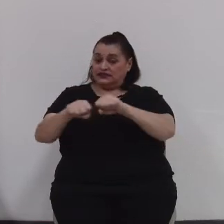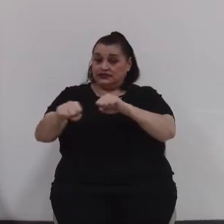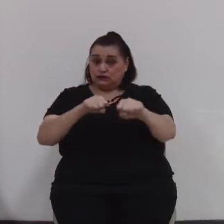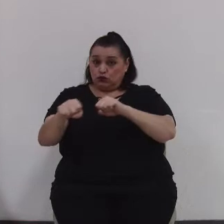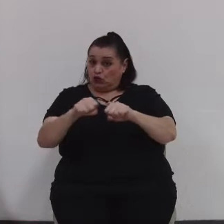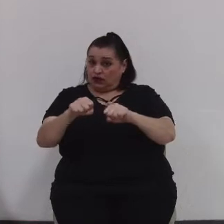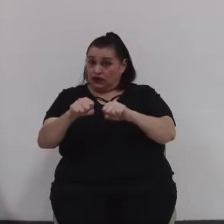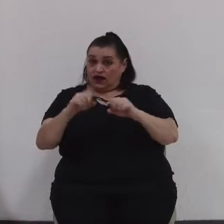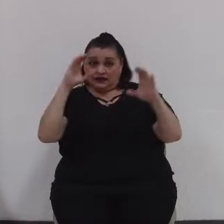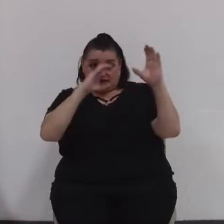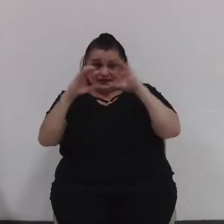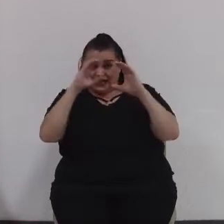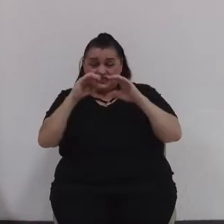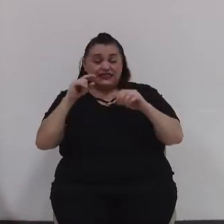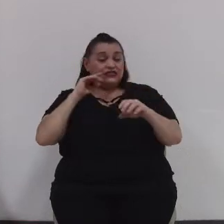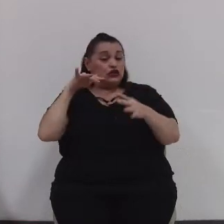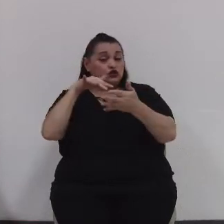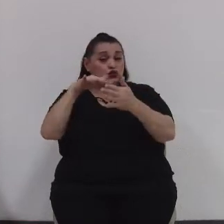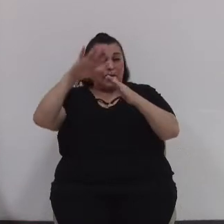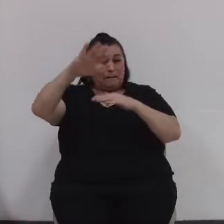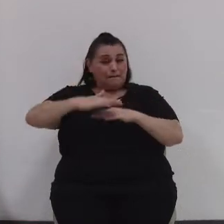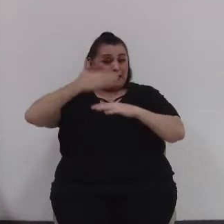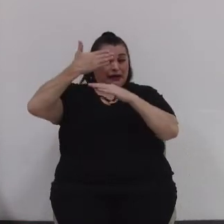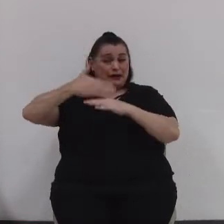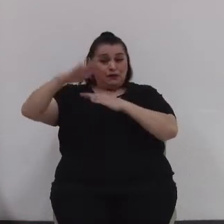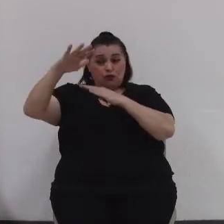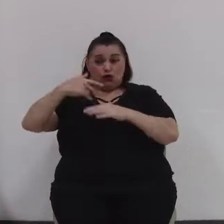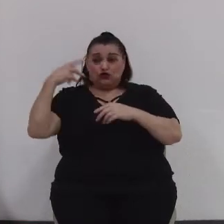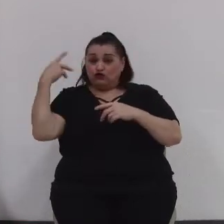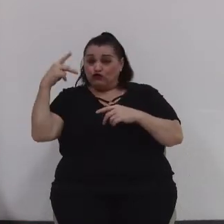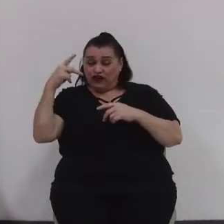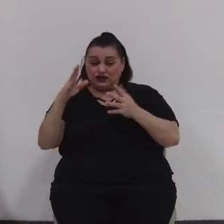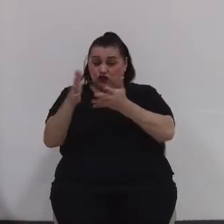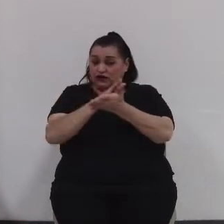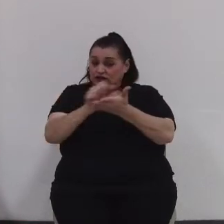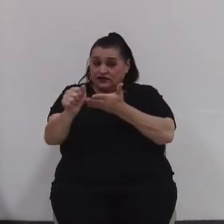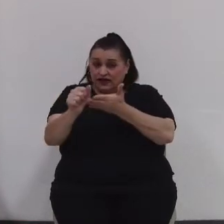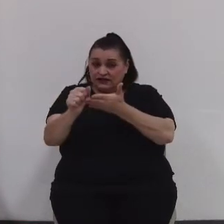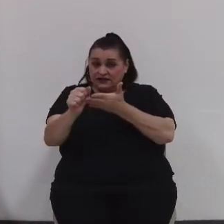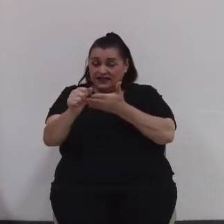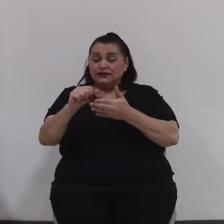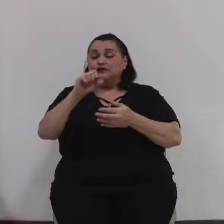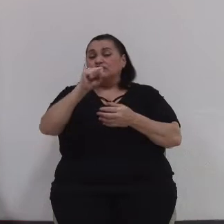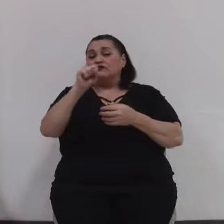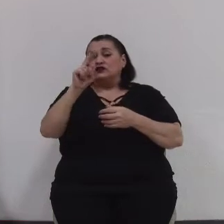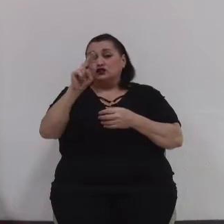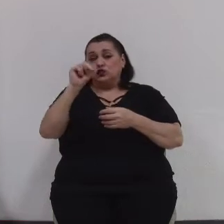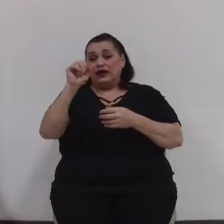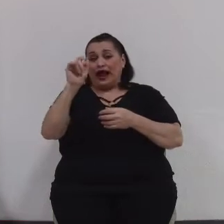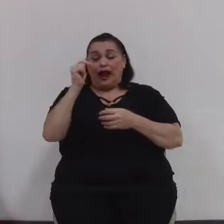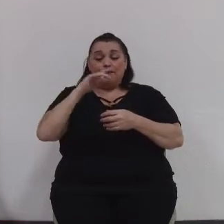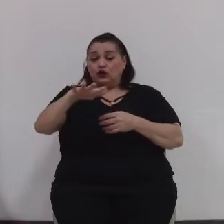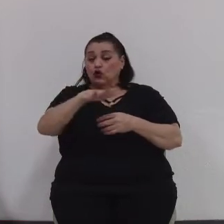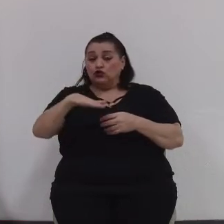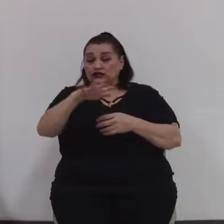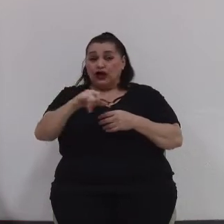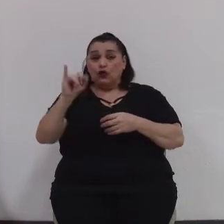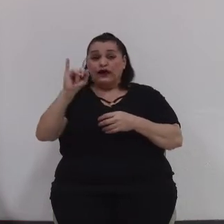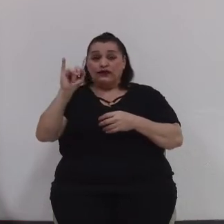las ciencias que estudian los maremotos y la reducción de riesgos de desastres tras el tsunami producido en el Océano Índico en el año